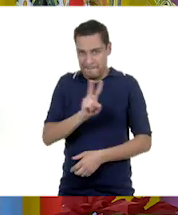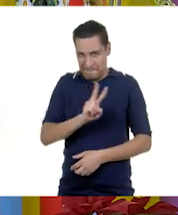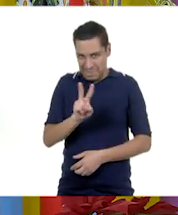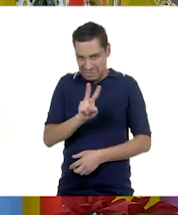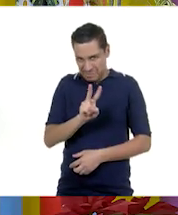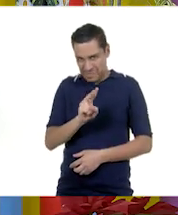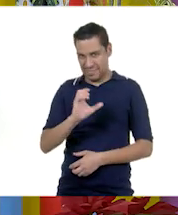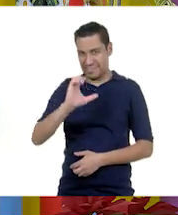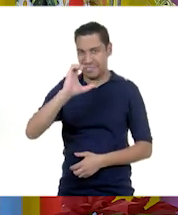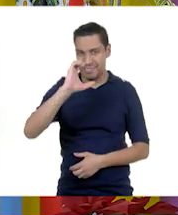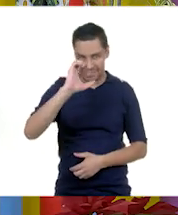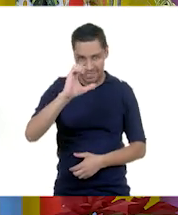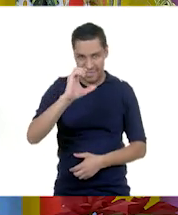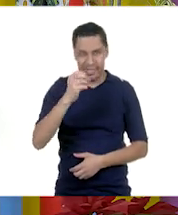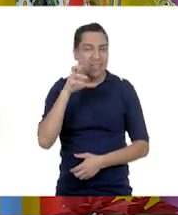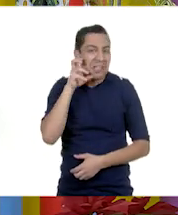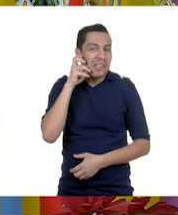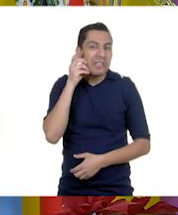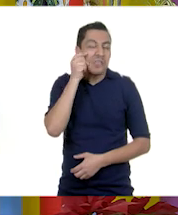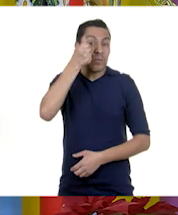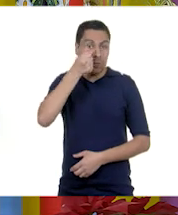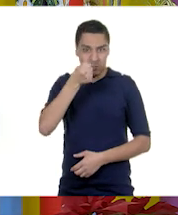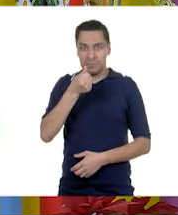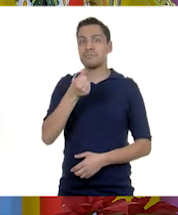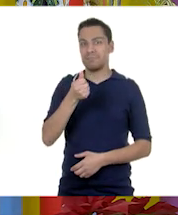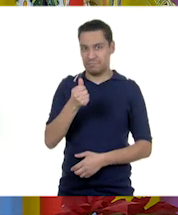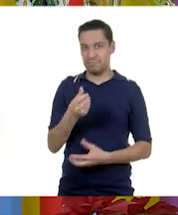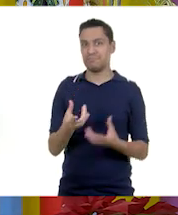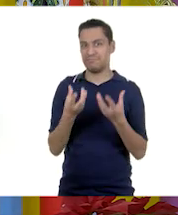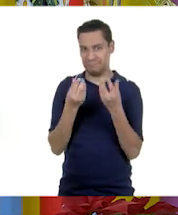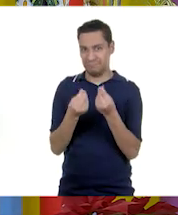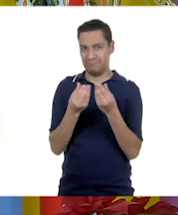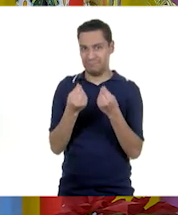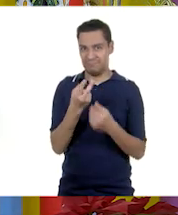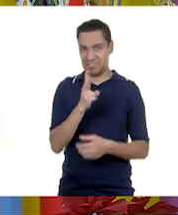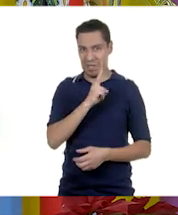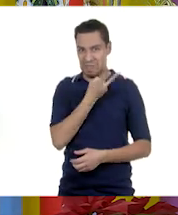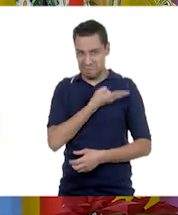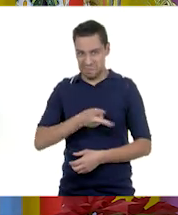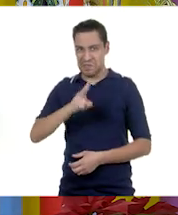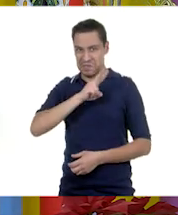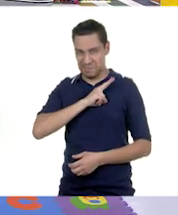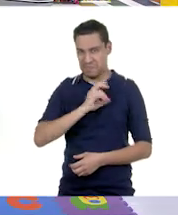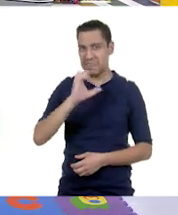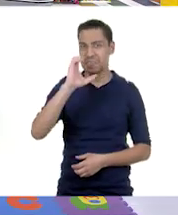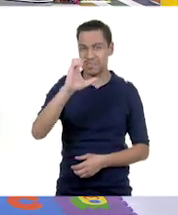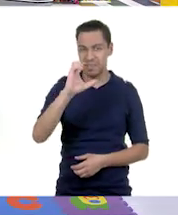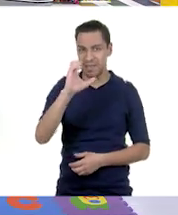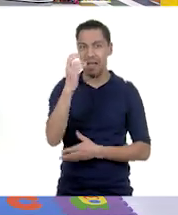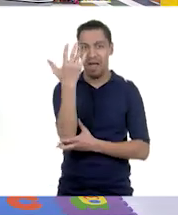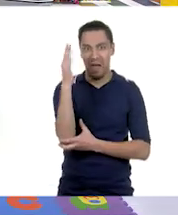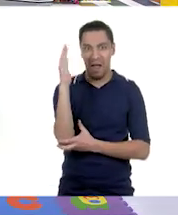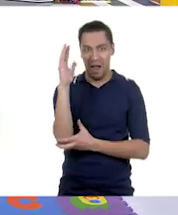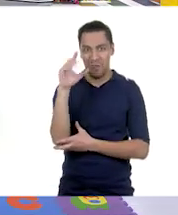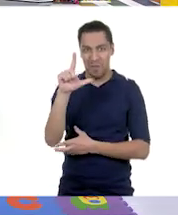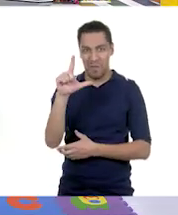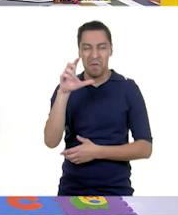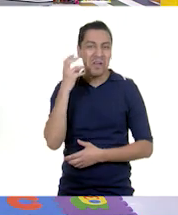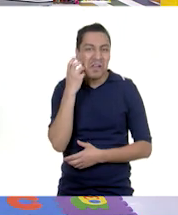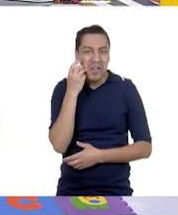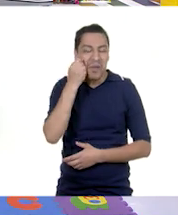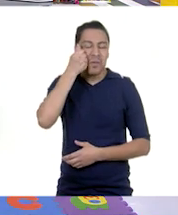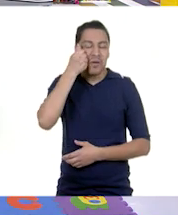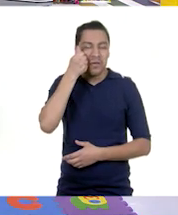Y el limón es muy rico en ella. Así que no solamente tiene un gran aroma y se ve bonito, sino que